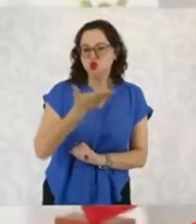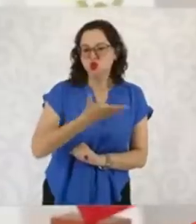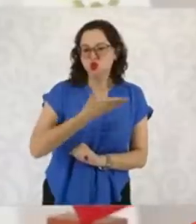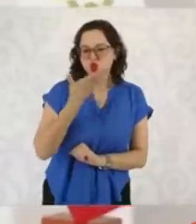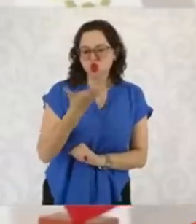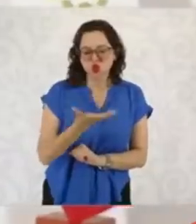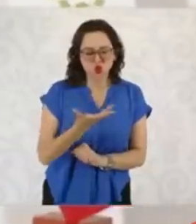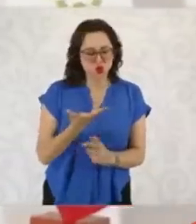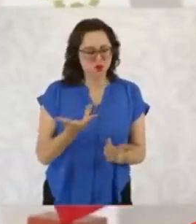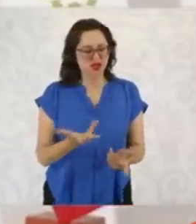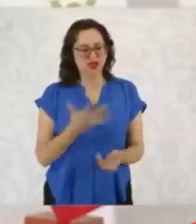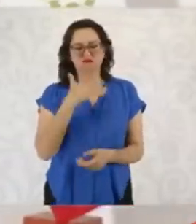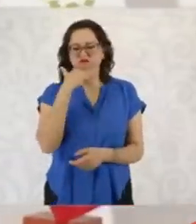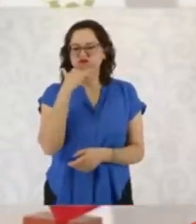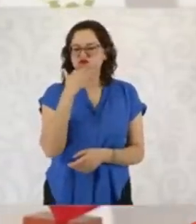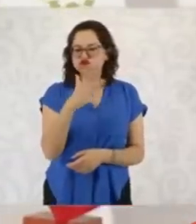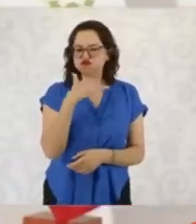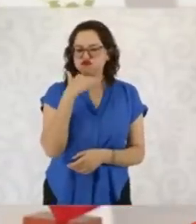los